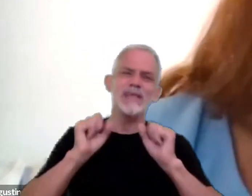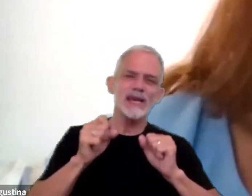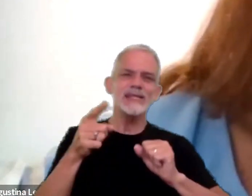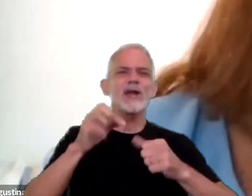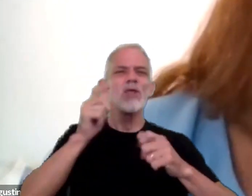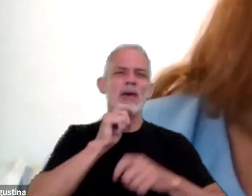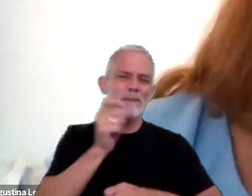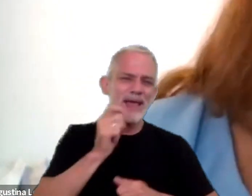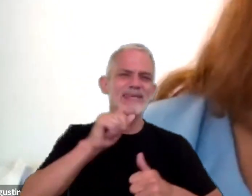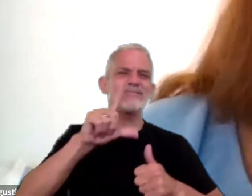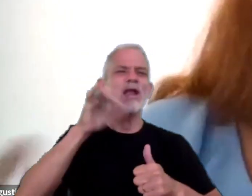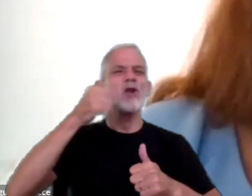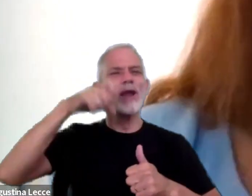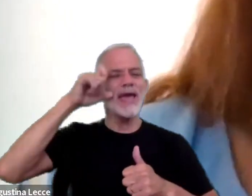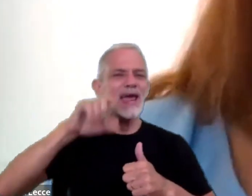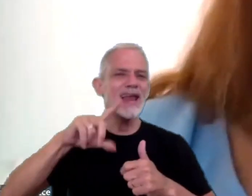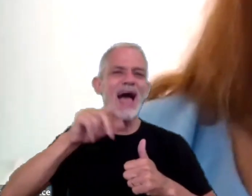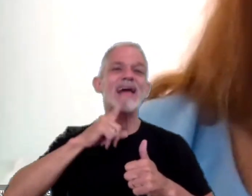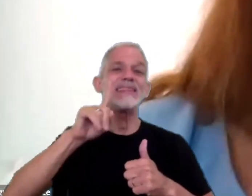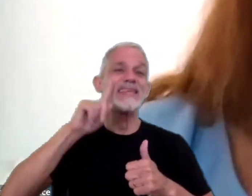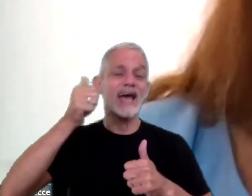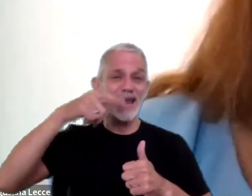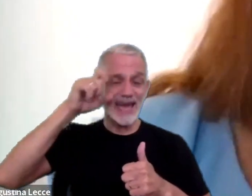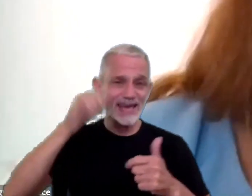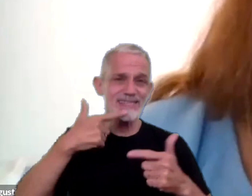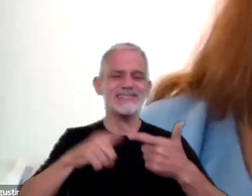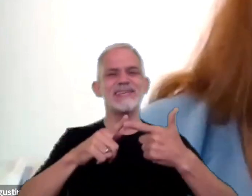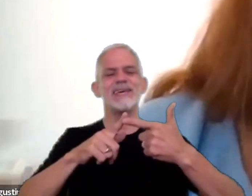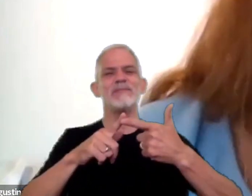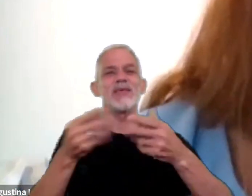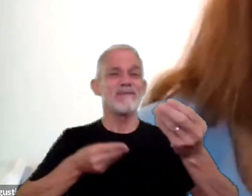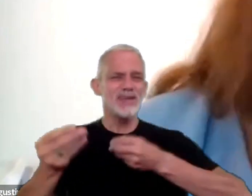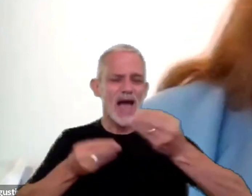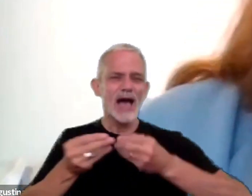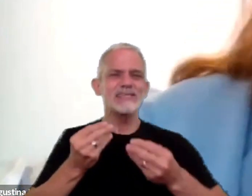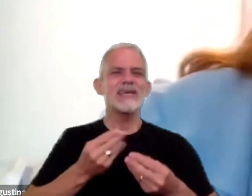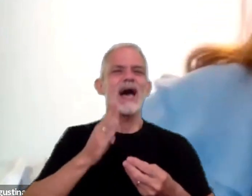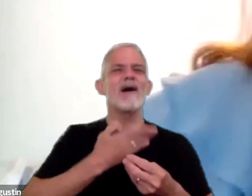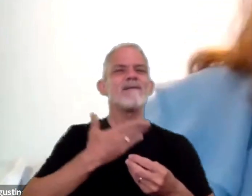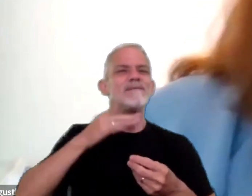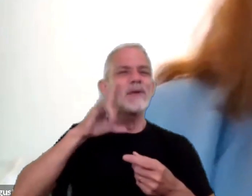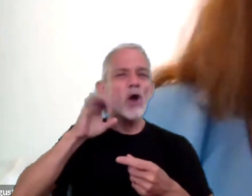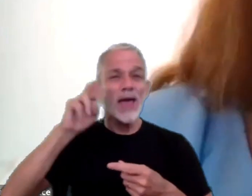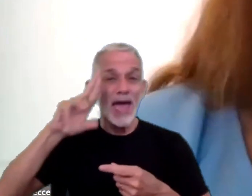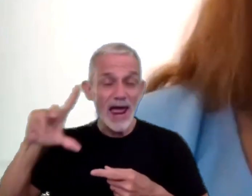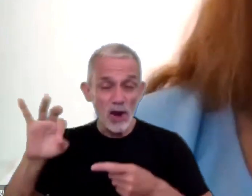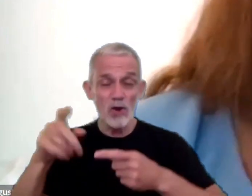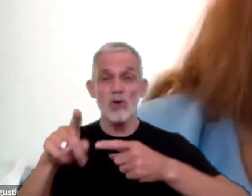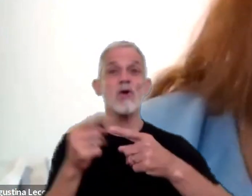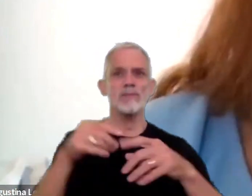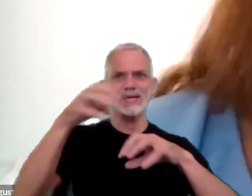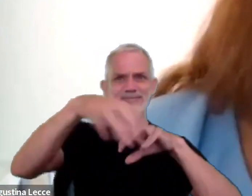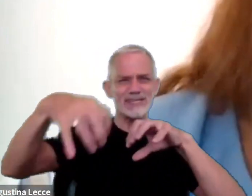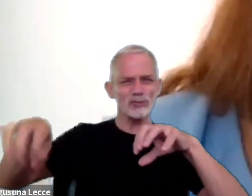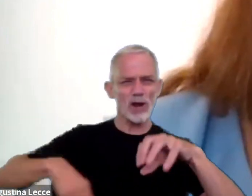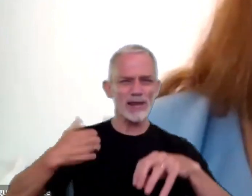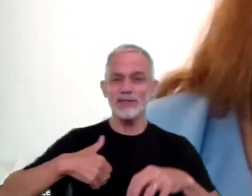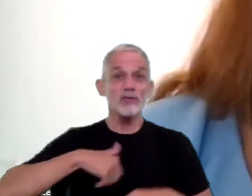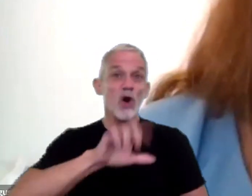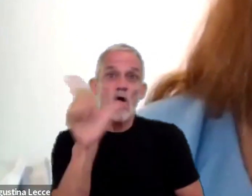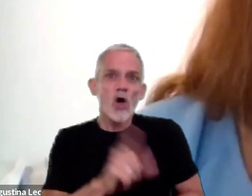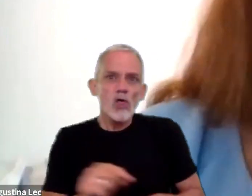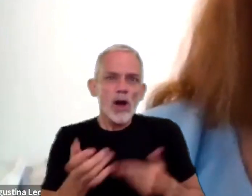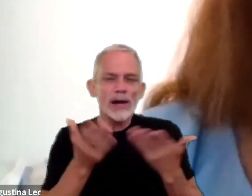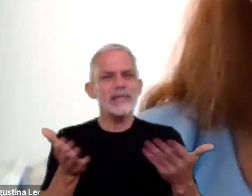Prensa, Lorena Tianese, de Finanza, Fabián Borello, y a todo el país, a través de sus seccionales, que hacen justamente que